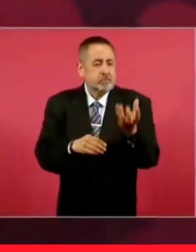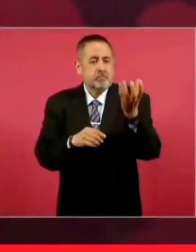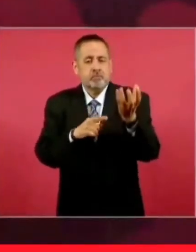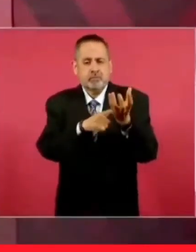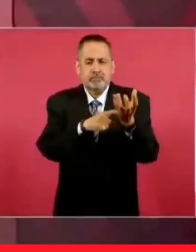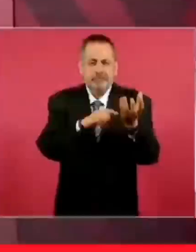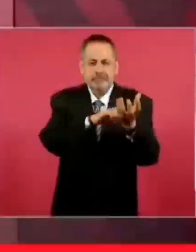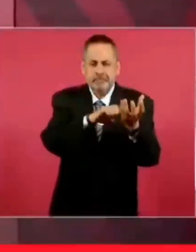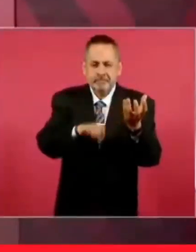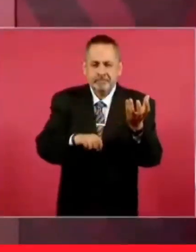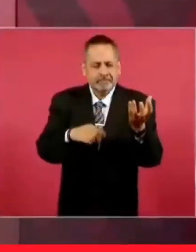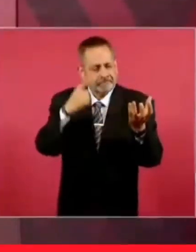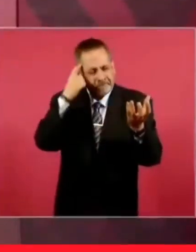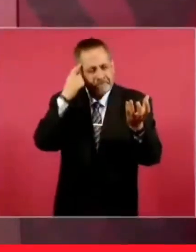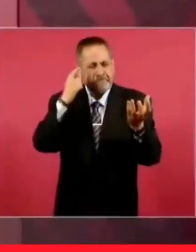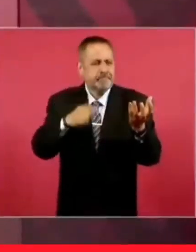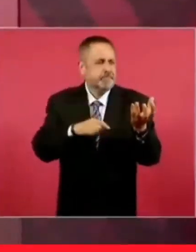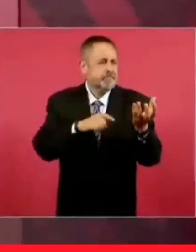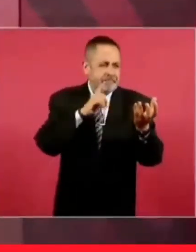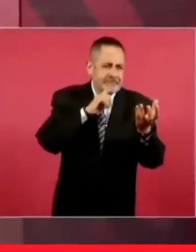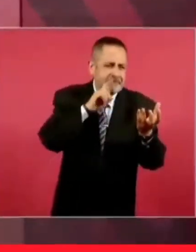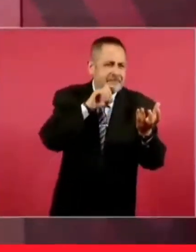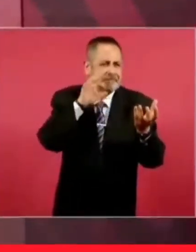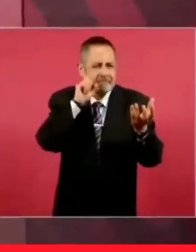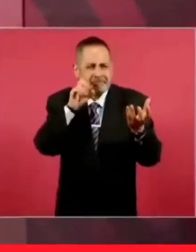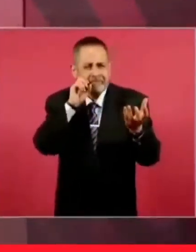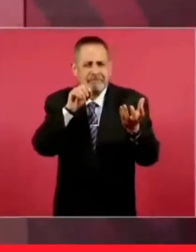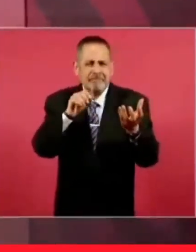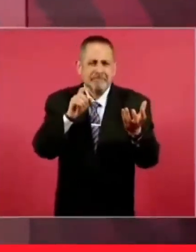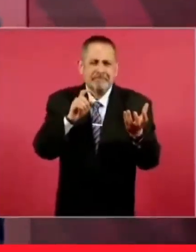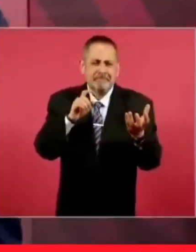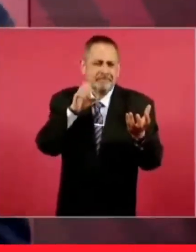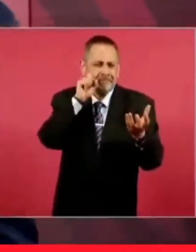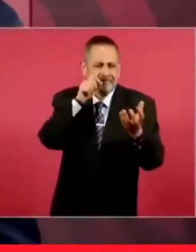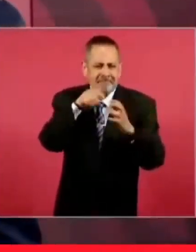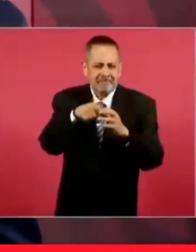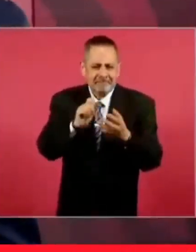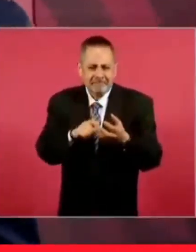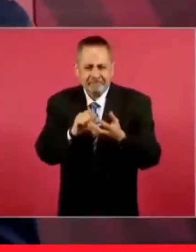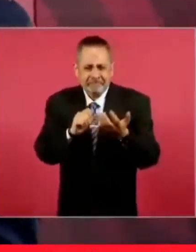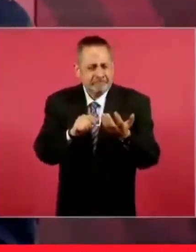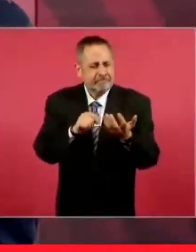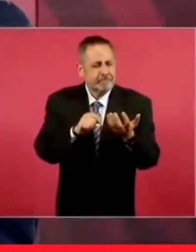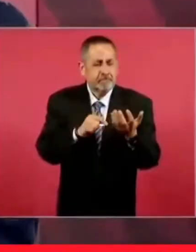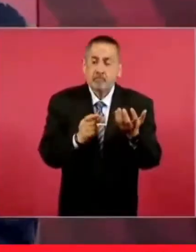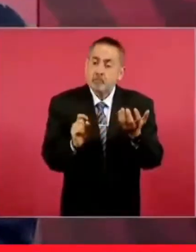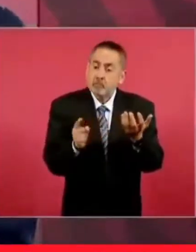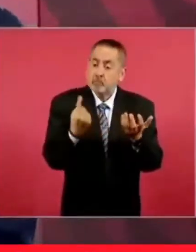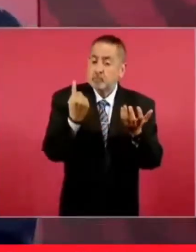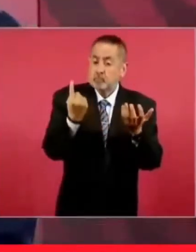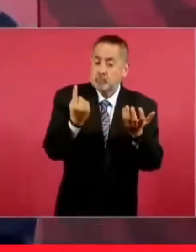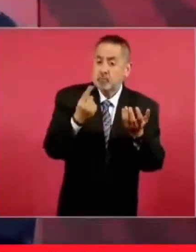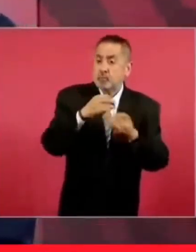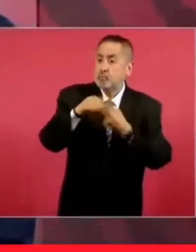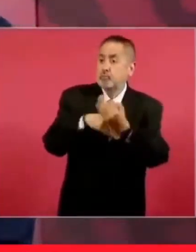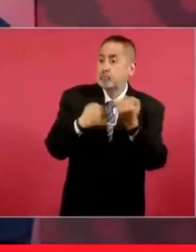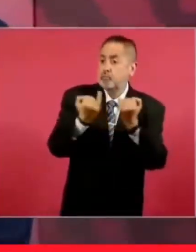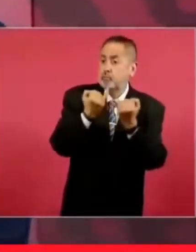Porque está pegando mucho la gripe. Hay que tomar mucho. Cítricos, muchos